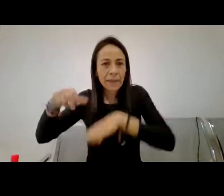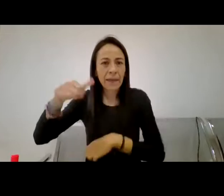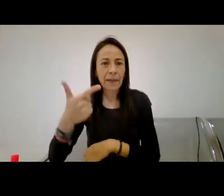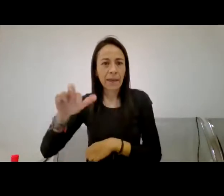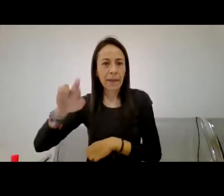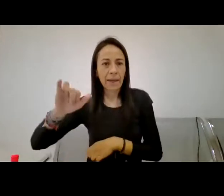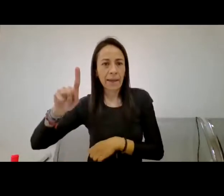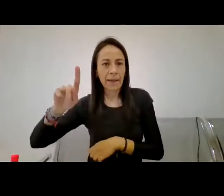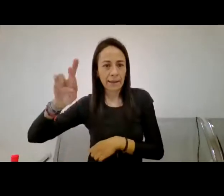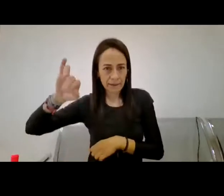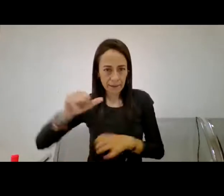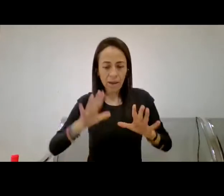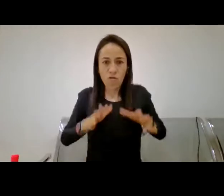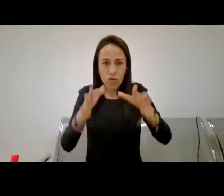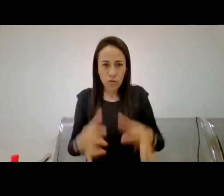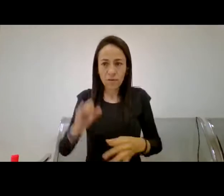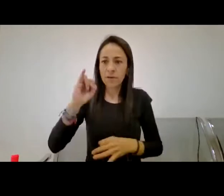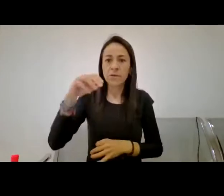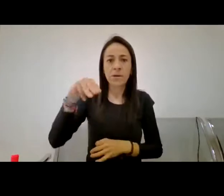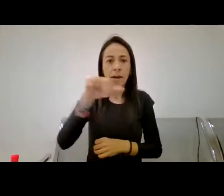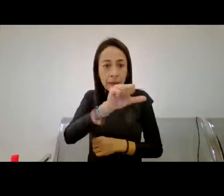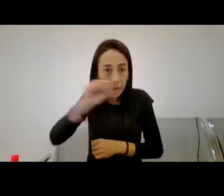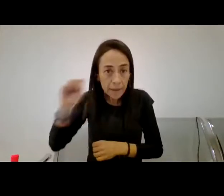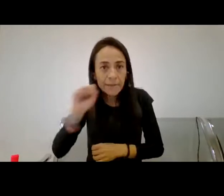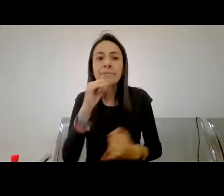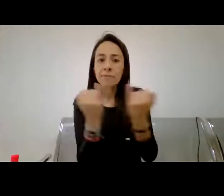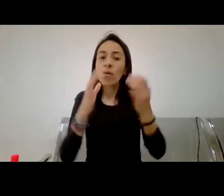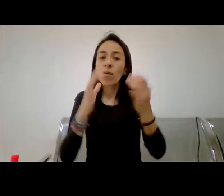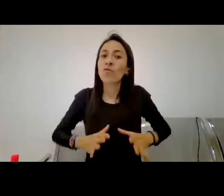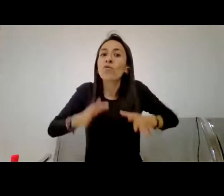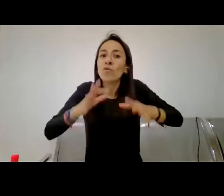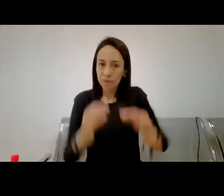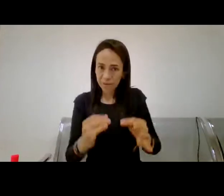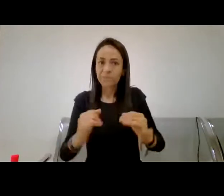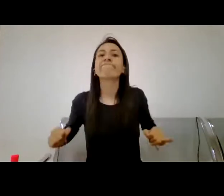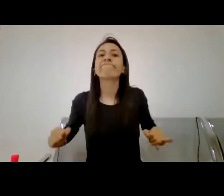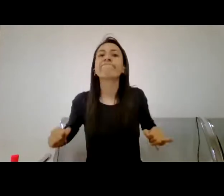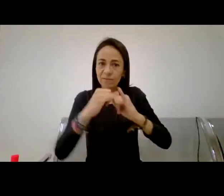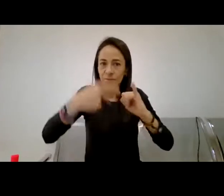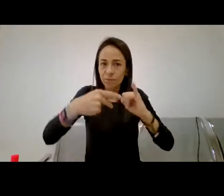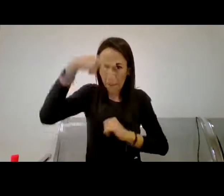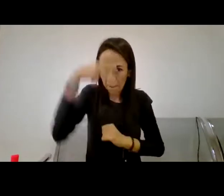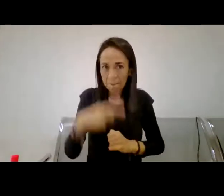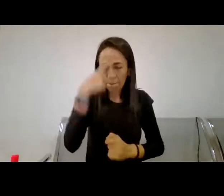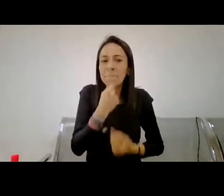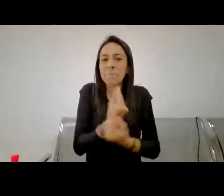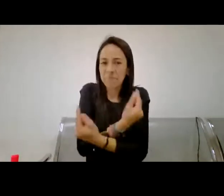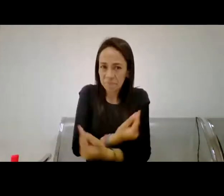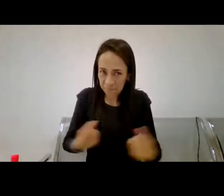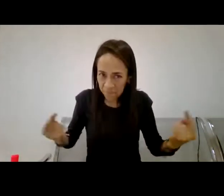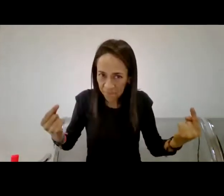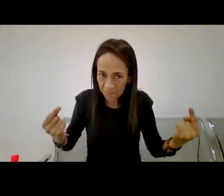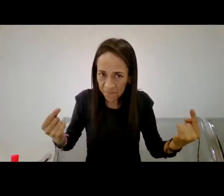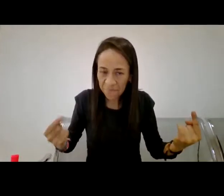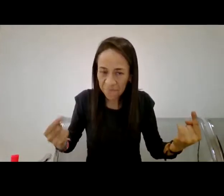la Fundación del Instituto Mexicano de Pediatría, etcétera, etcétera, etcétera. Hay muchas